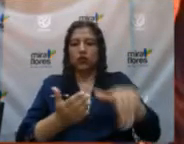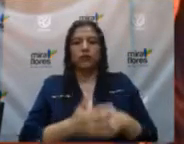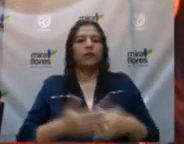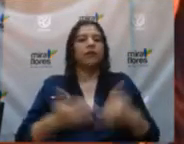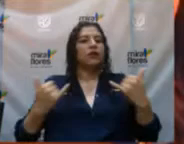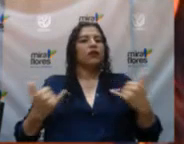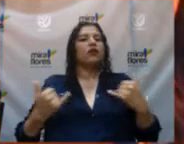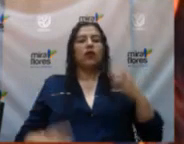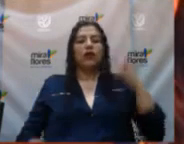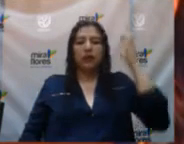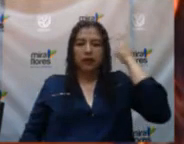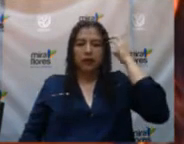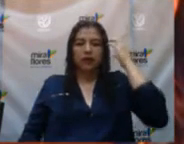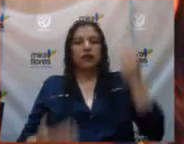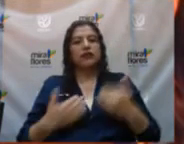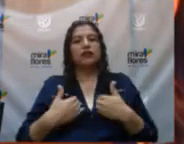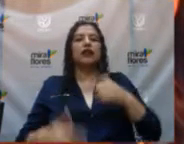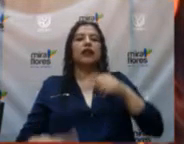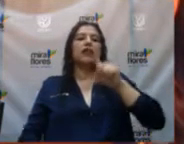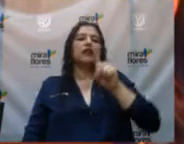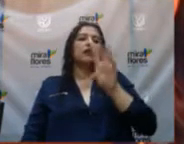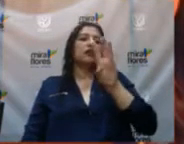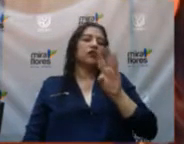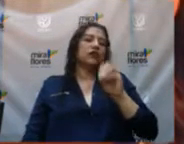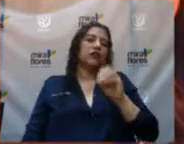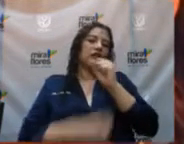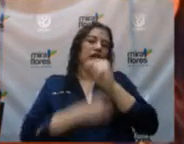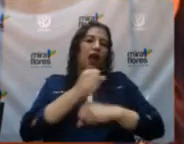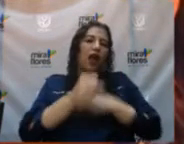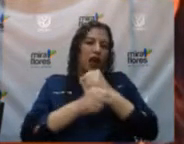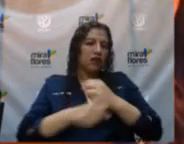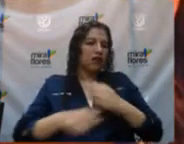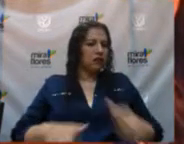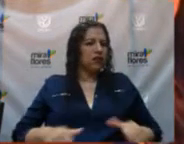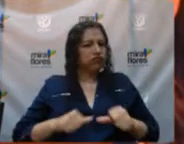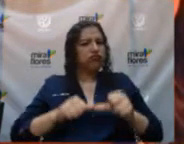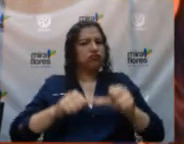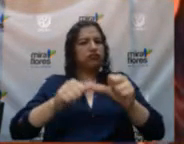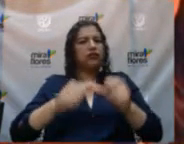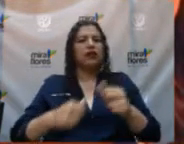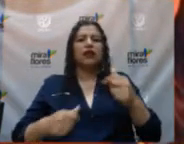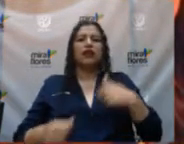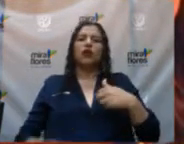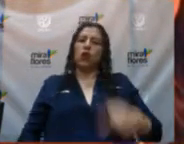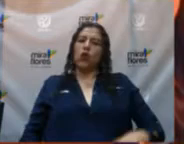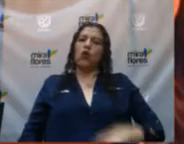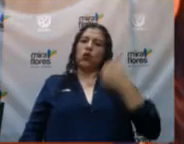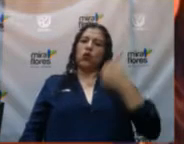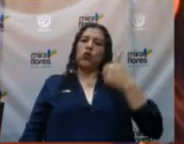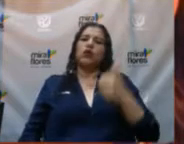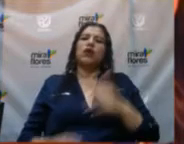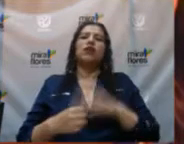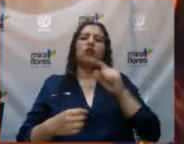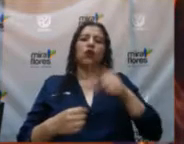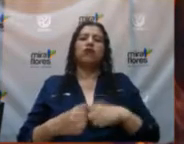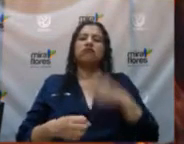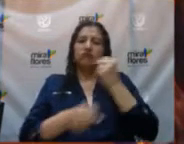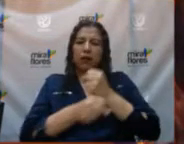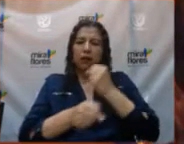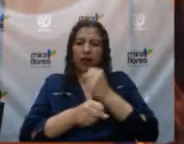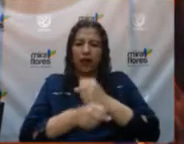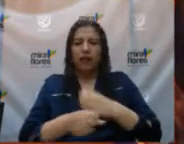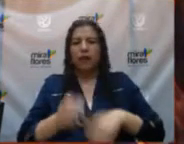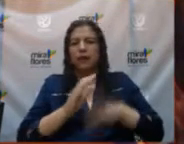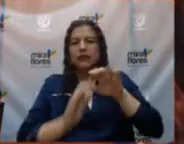cumple Miraflores 160 años de vida y con gran orgullo puedo decir que le he dedicado un poco más del 10% de esos